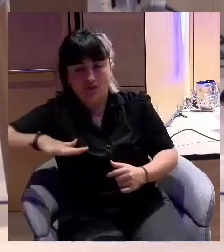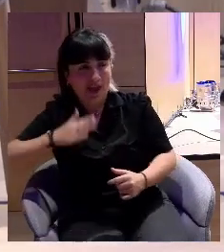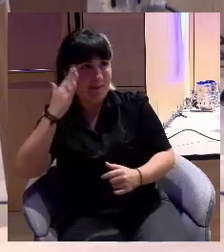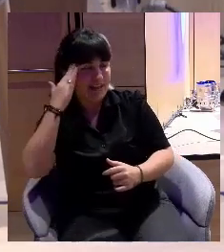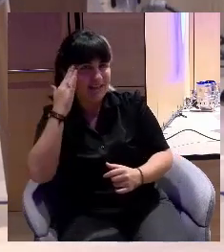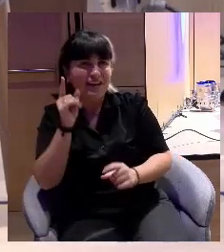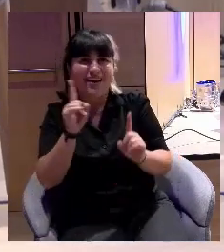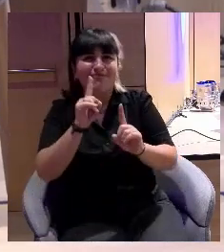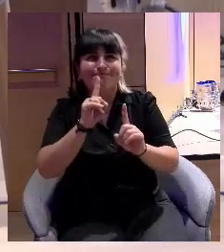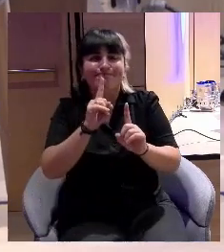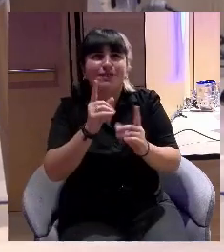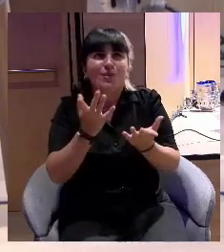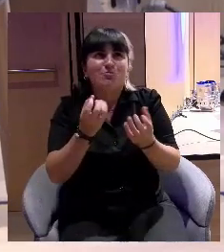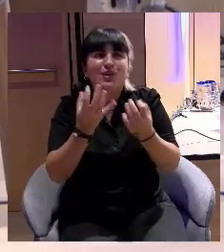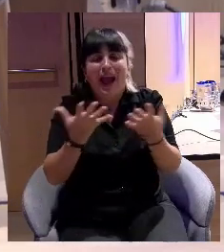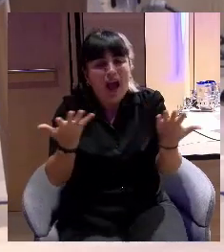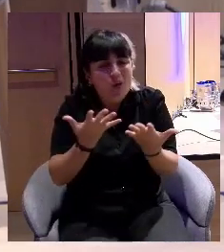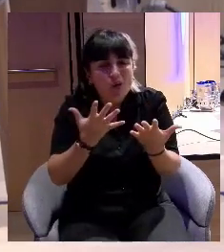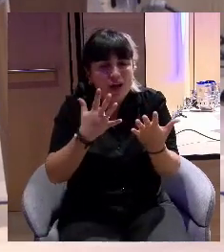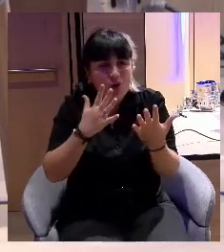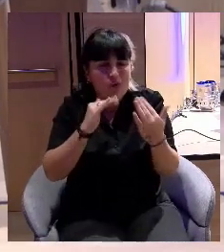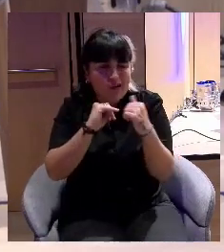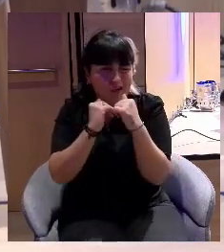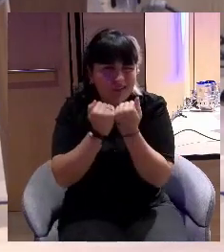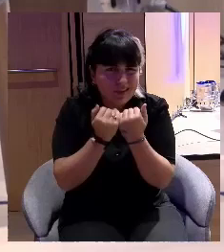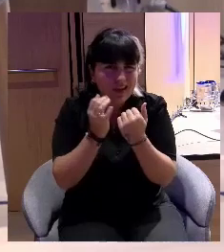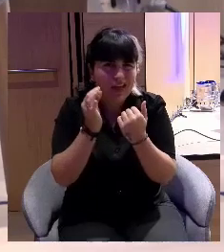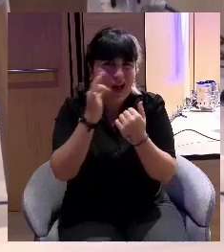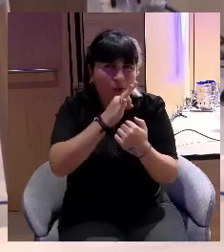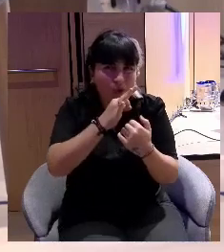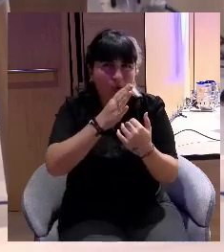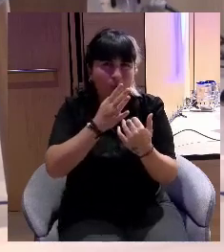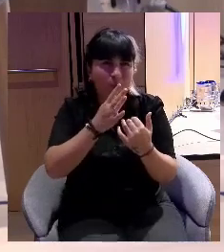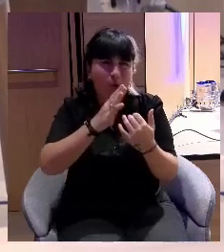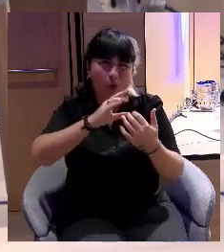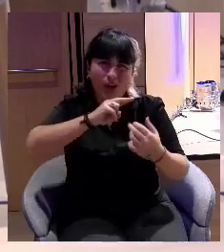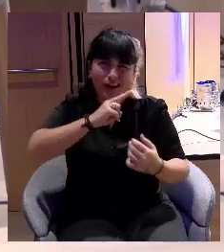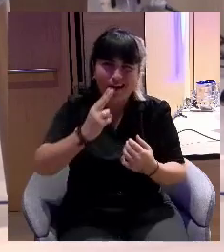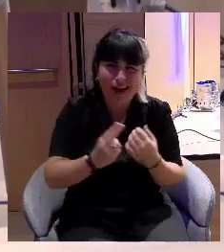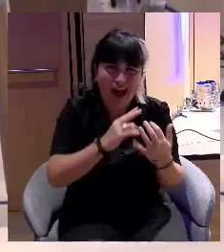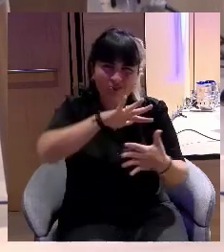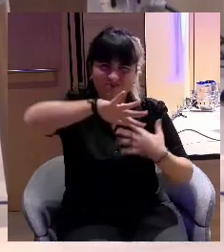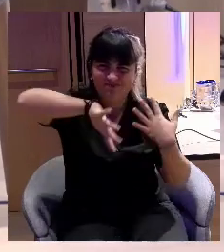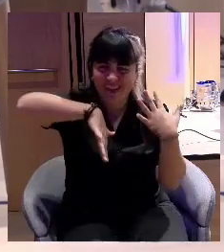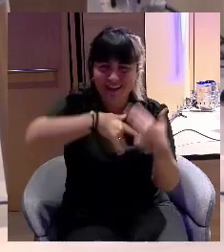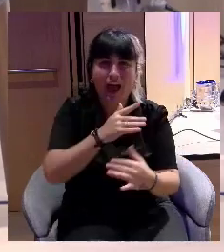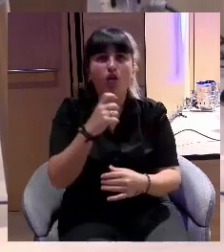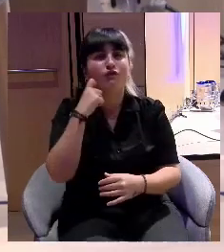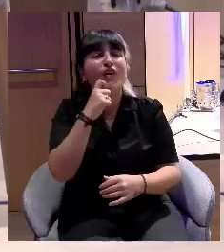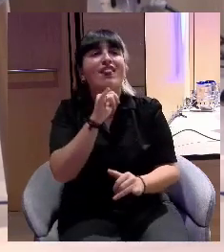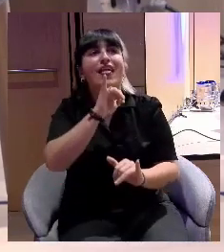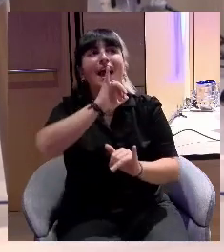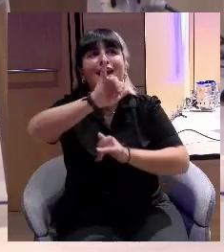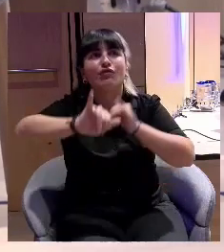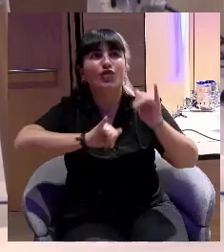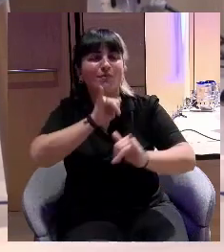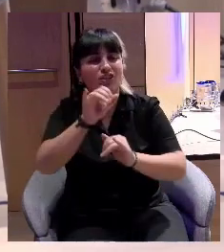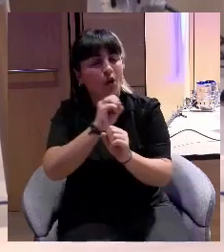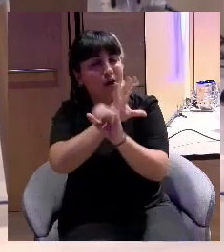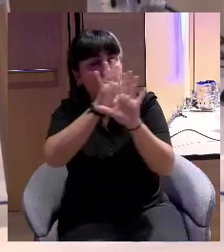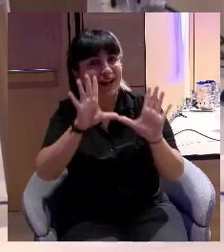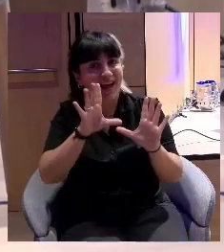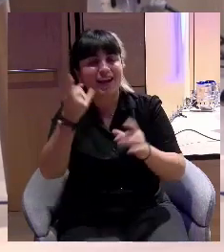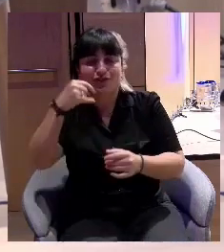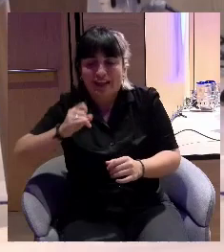oculto, digamos, quiénes son estas personas. A veces los organigramas están publicados, pero poco accesibles o con poca información. Creo que ahí hay